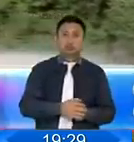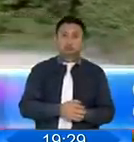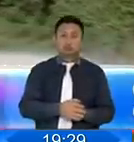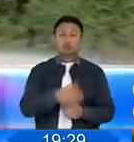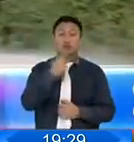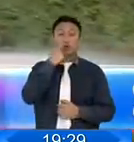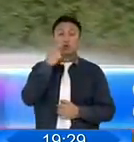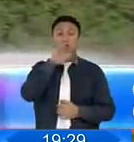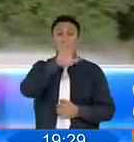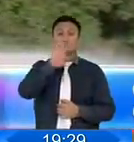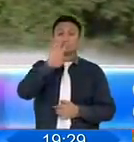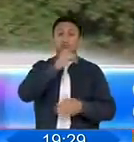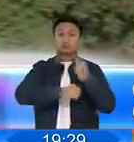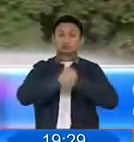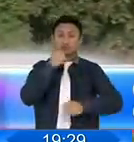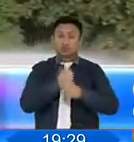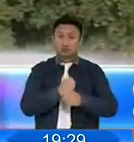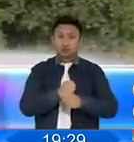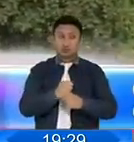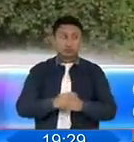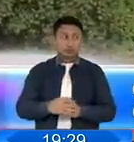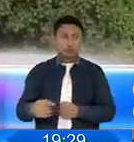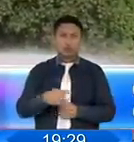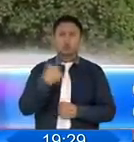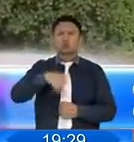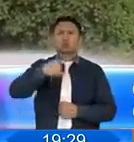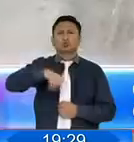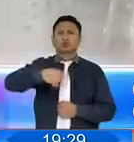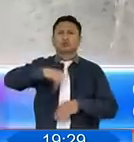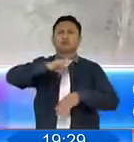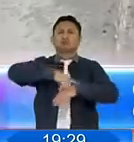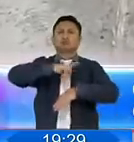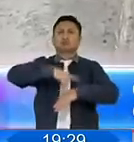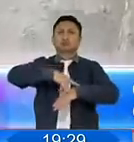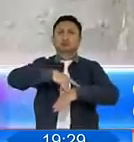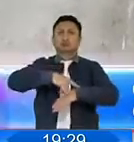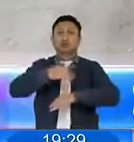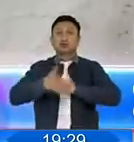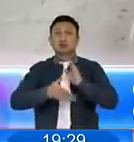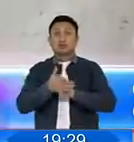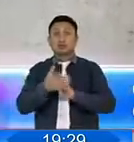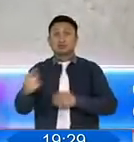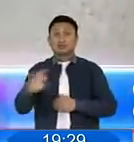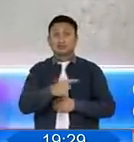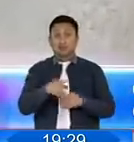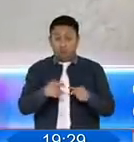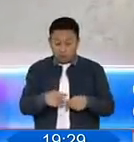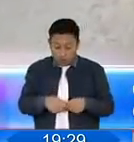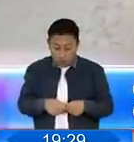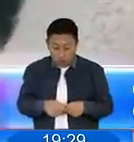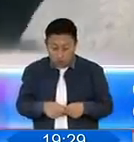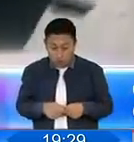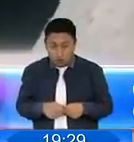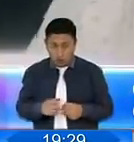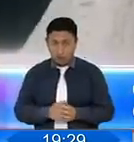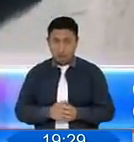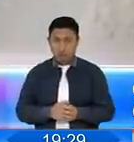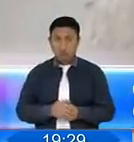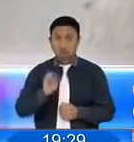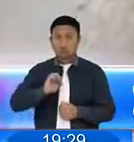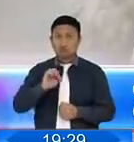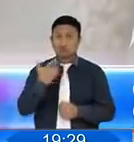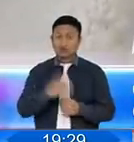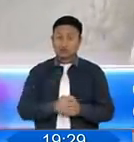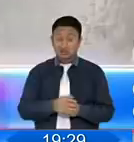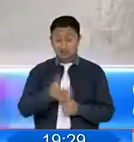años de edad tuvo una necesidad biológica, salió de casa, se paró al filo del abismo, como aparentemente habría estado con unas copas